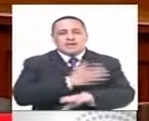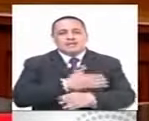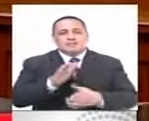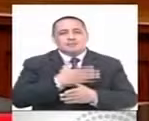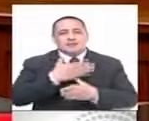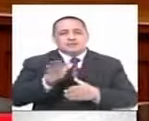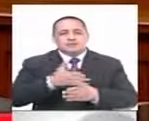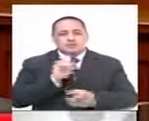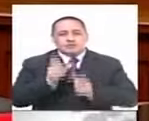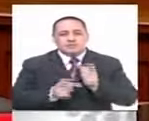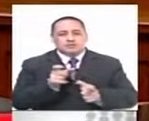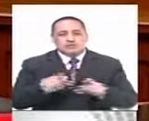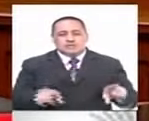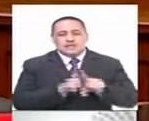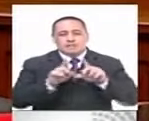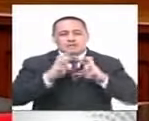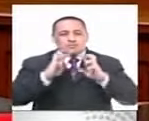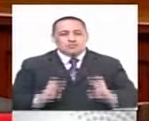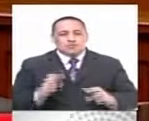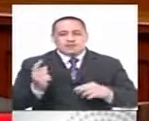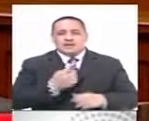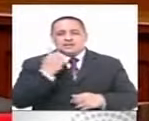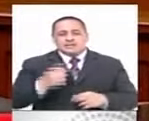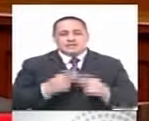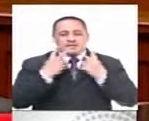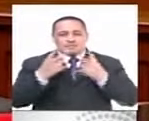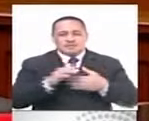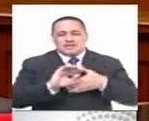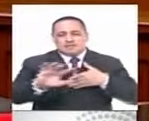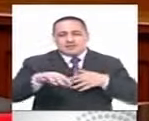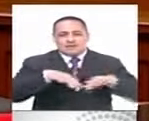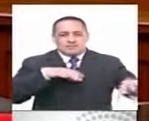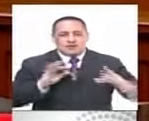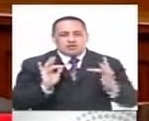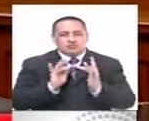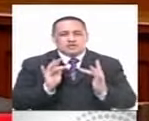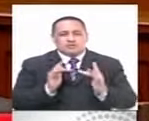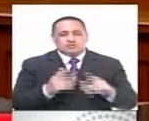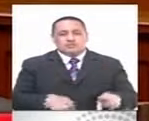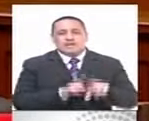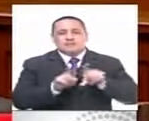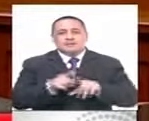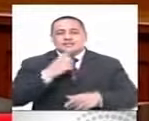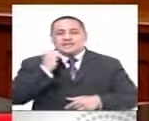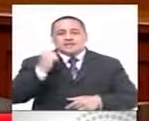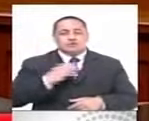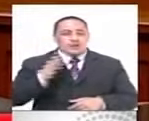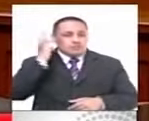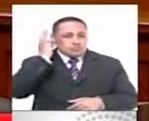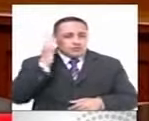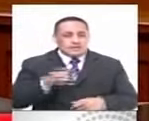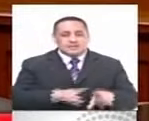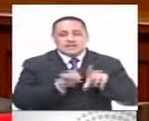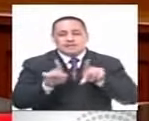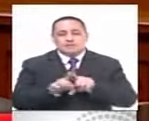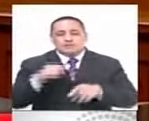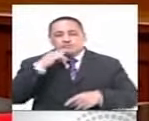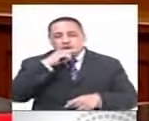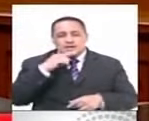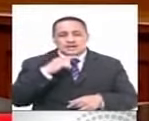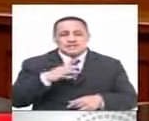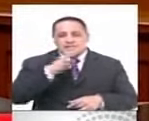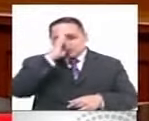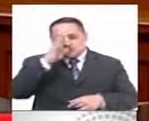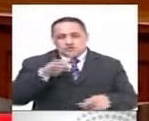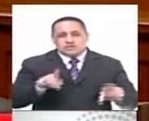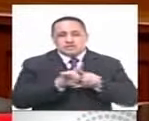participación indígena, pueblos indígenas en situación de aislamiento y contacto inicial, derechos de la mujer indígena, cambio